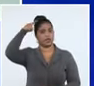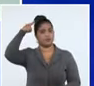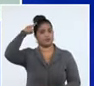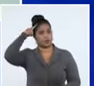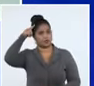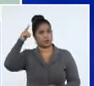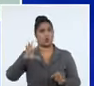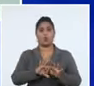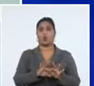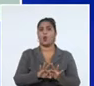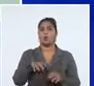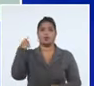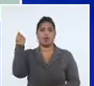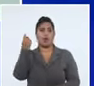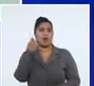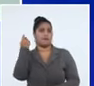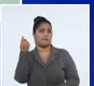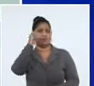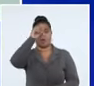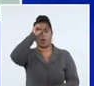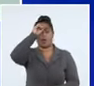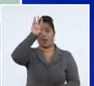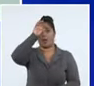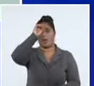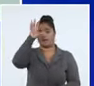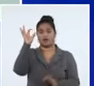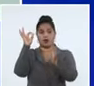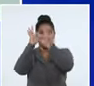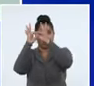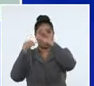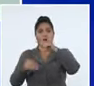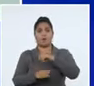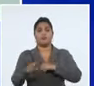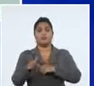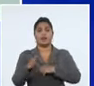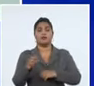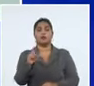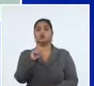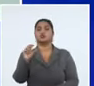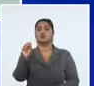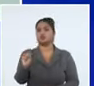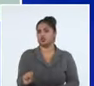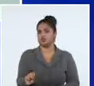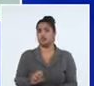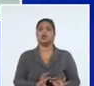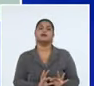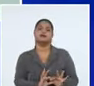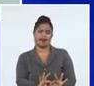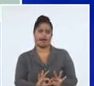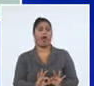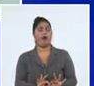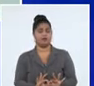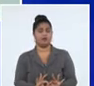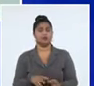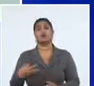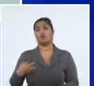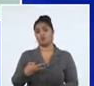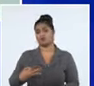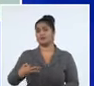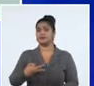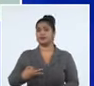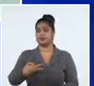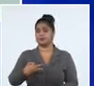Mantua, Minas de Matahambre, Viñales y Consolación del Sur, independientemente de que hayan existido casos